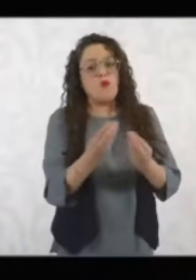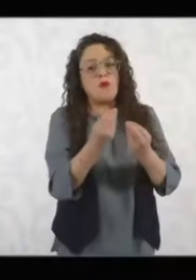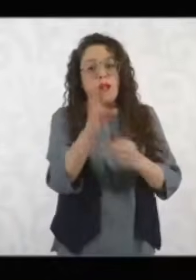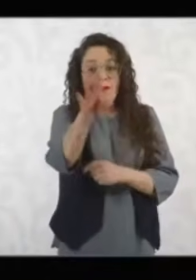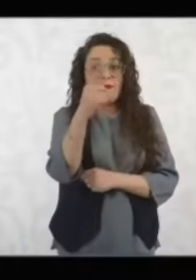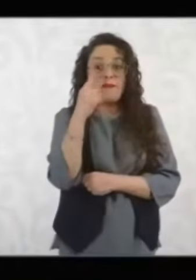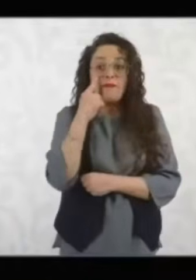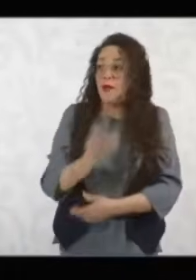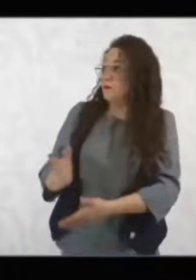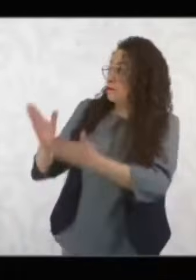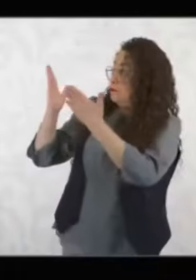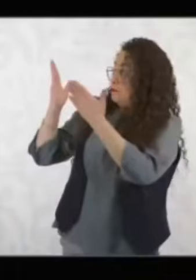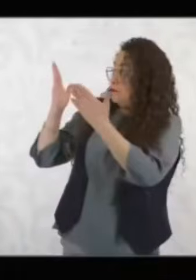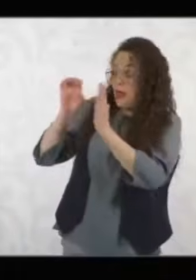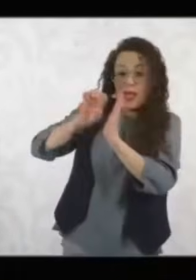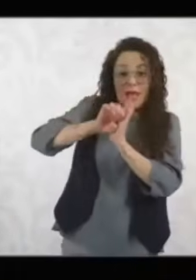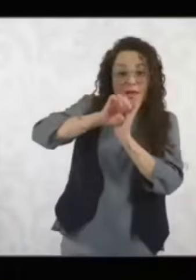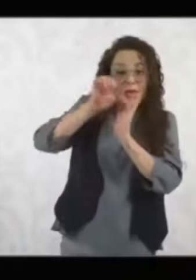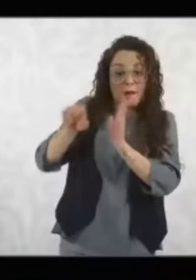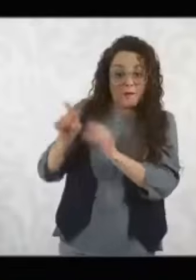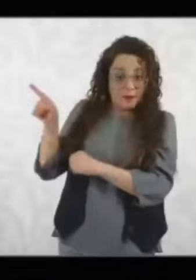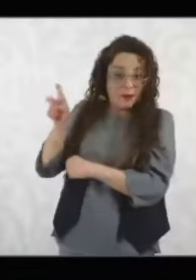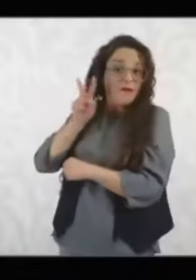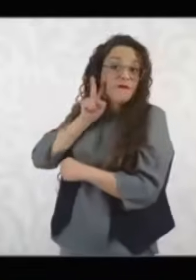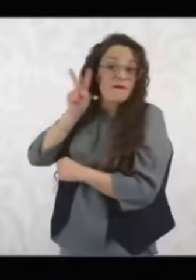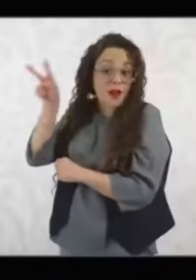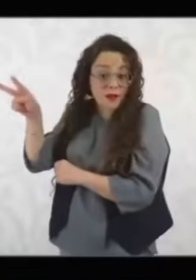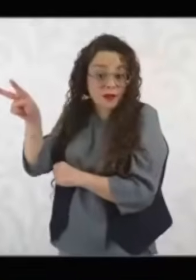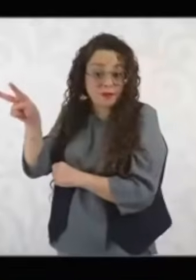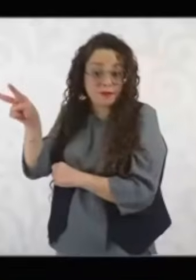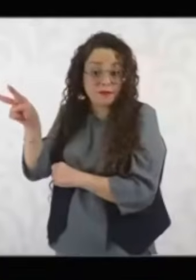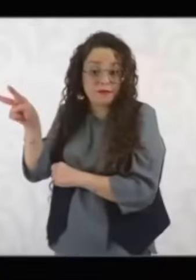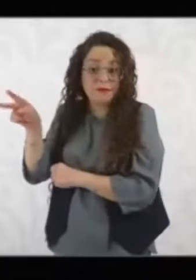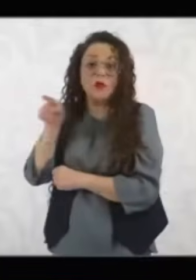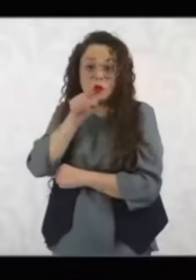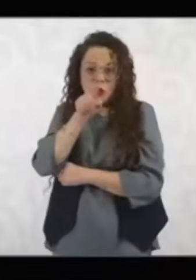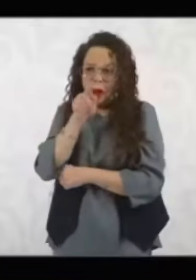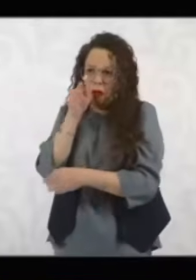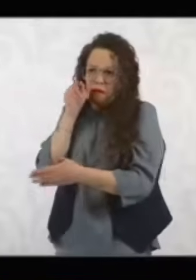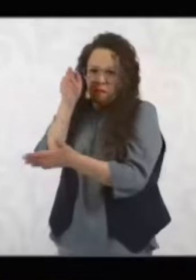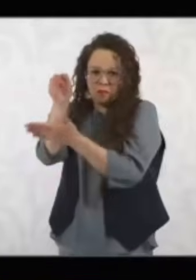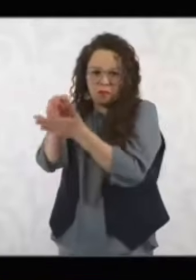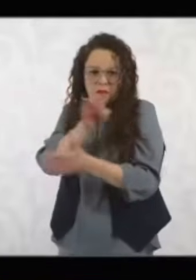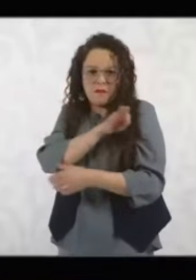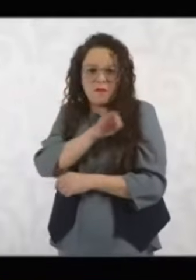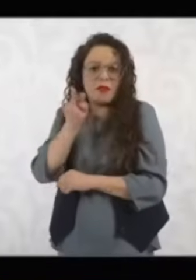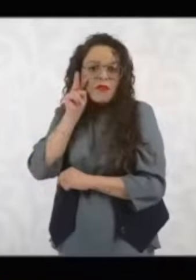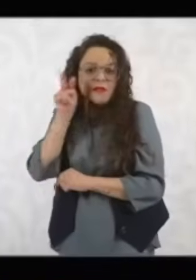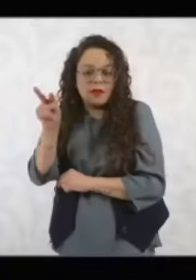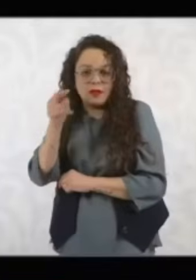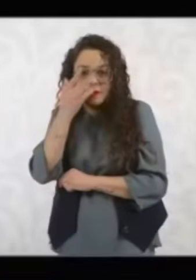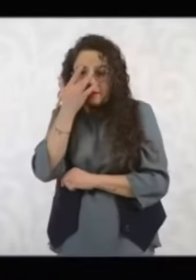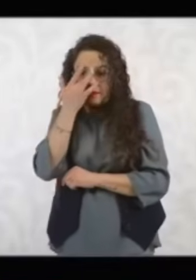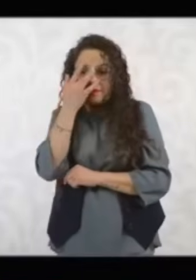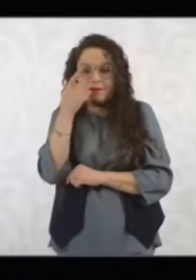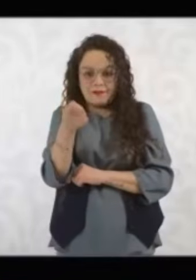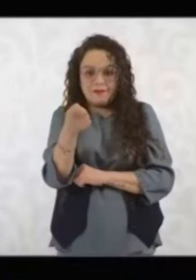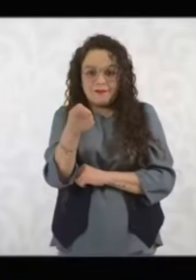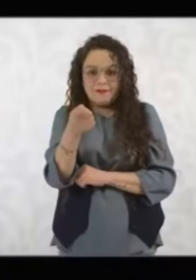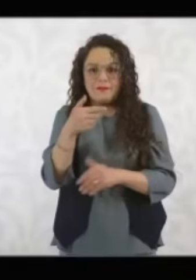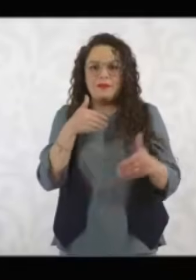Fíjense, por ejemplo, este es uno. Tú puedes ir ahí, puedes ir y pasar por